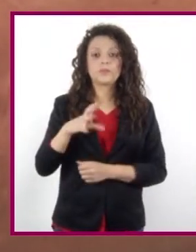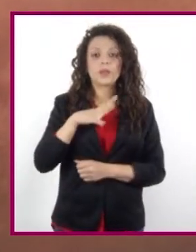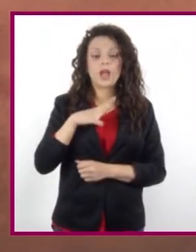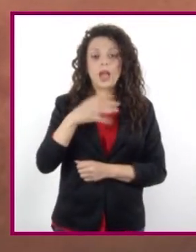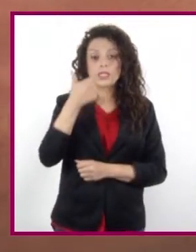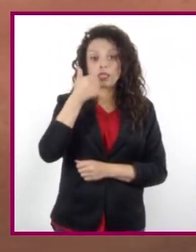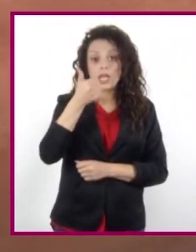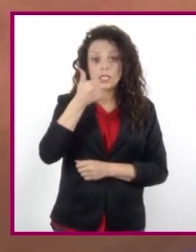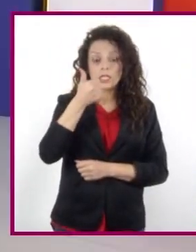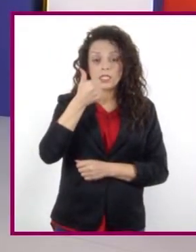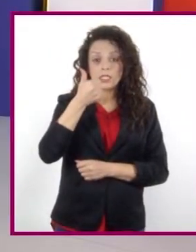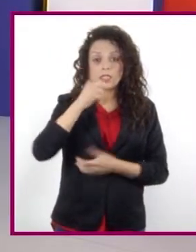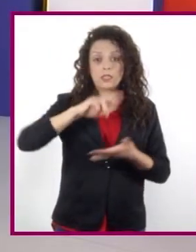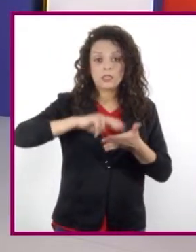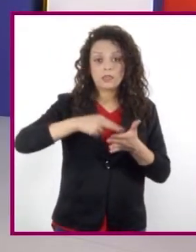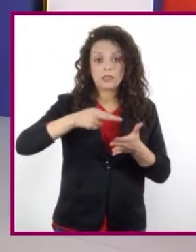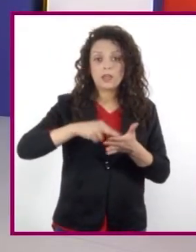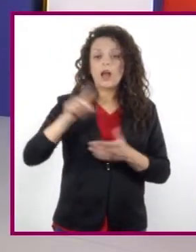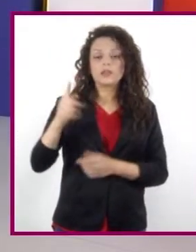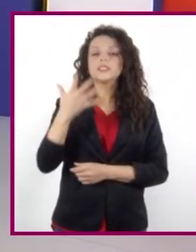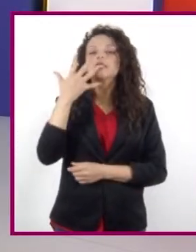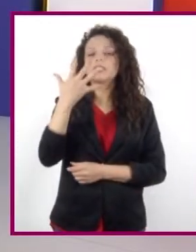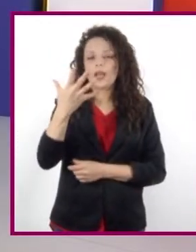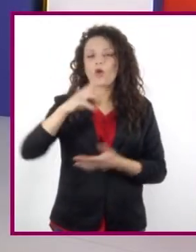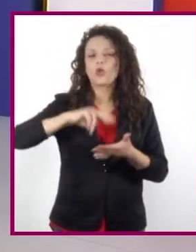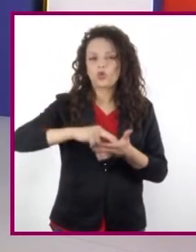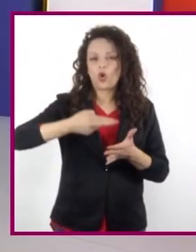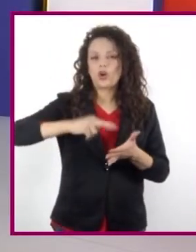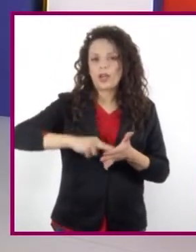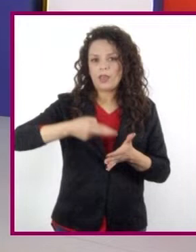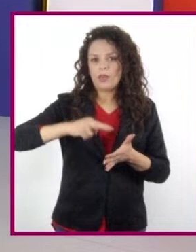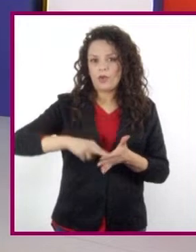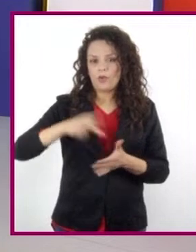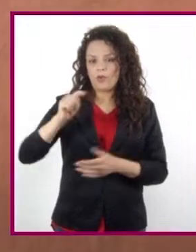6 tornillos, 5 tornillos.